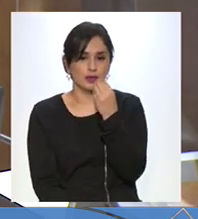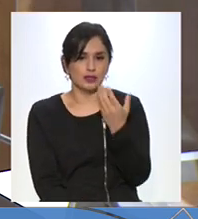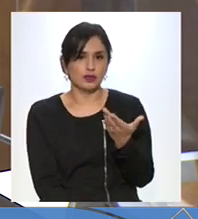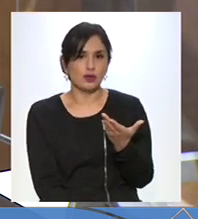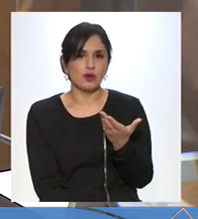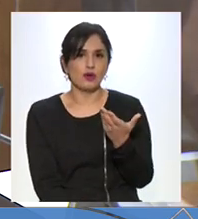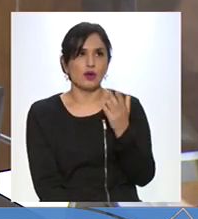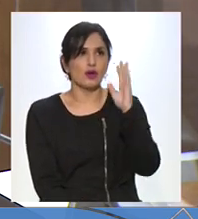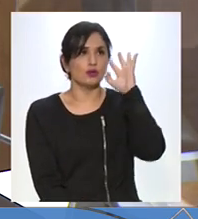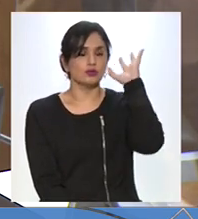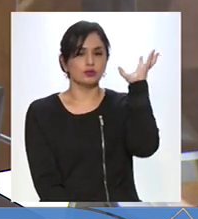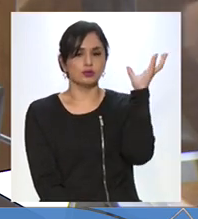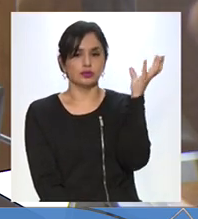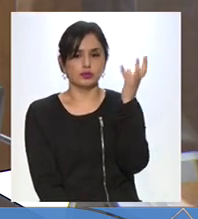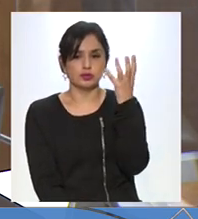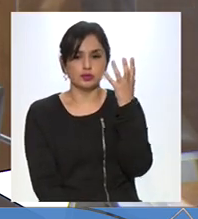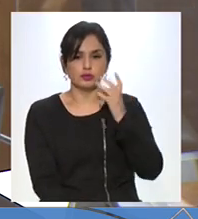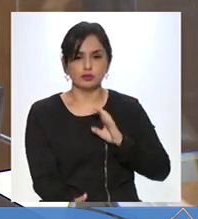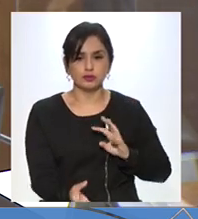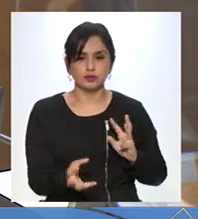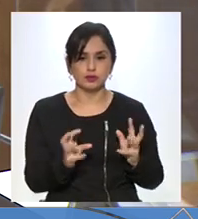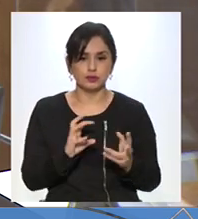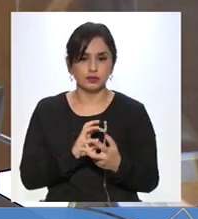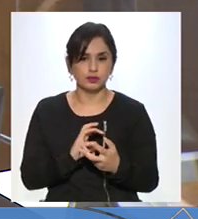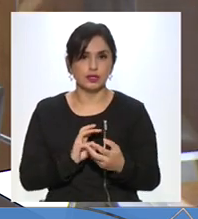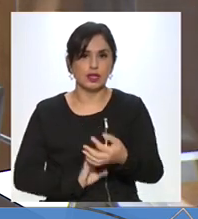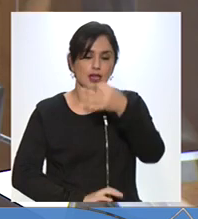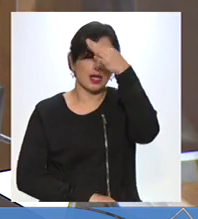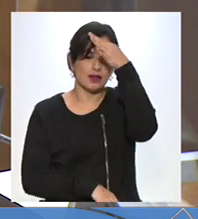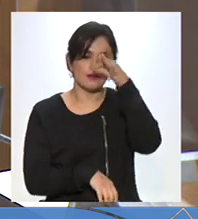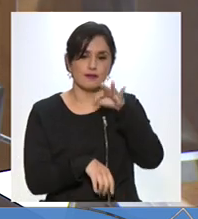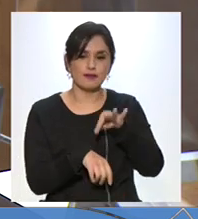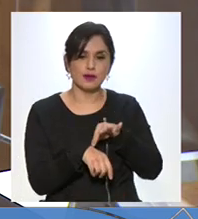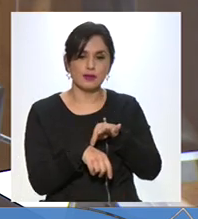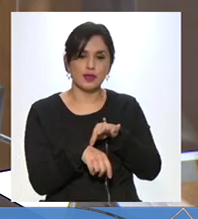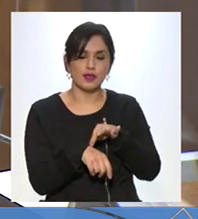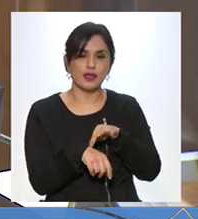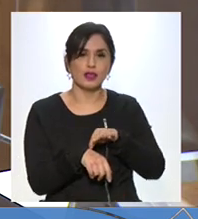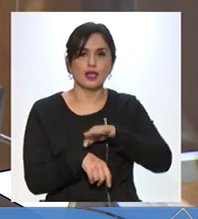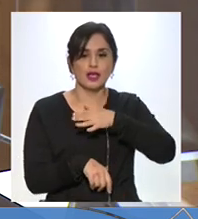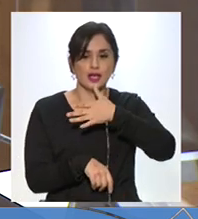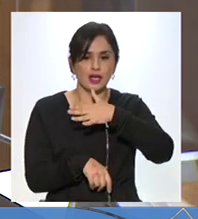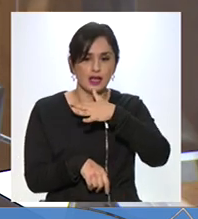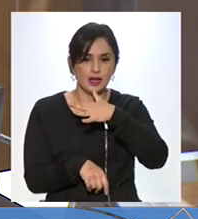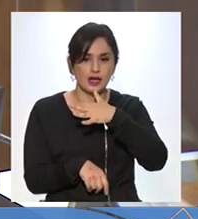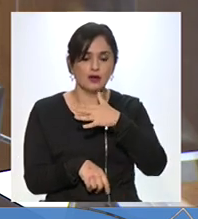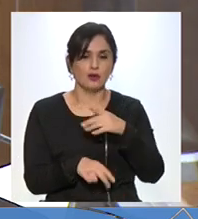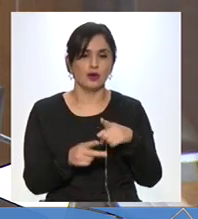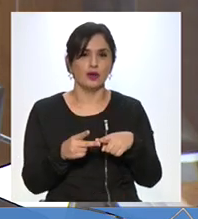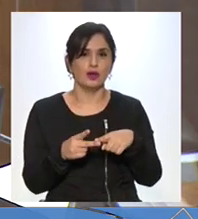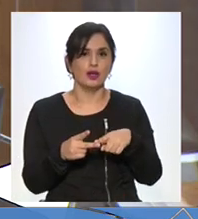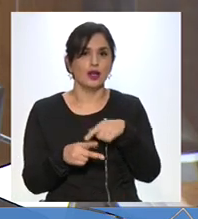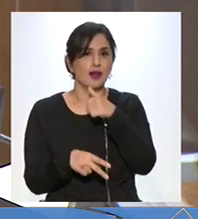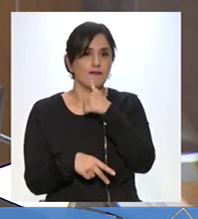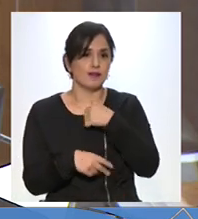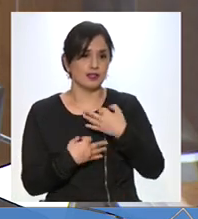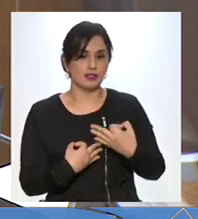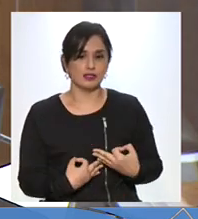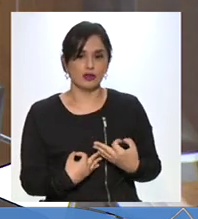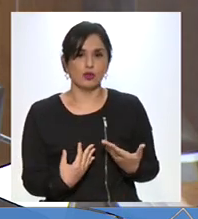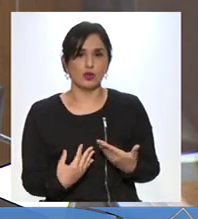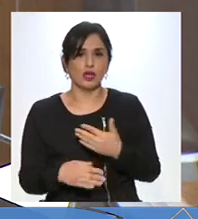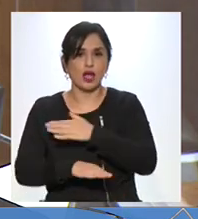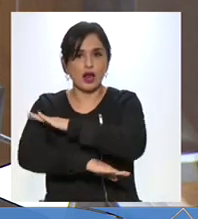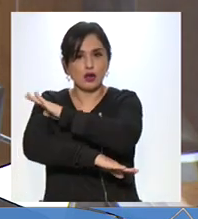la meteorología con fenómenos de desastre, las enfermedades, las plagas, el agua particularmente, la inseguridad, el nivel de los